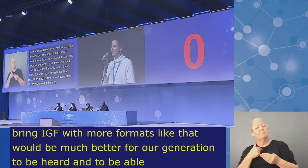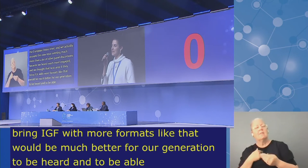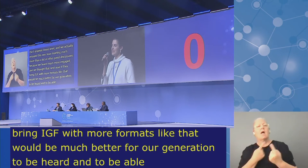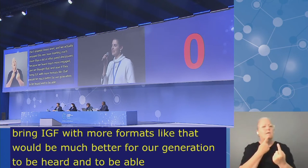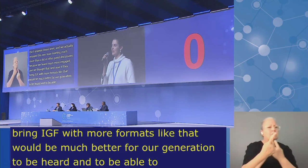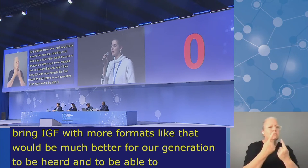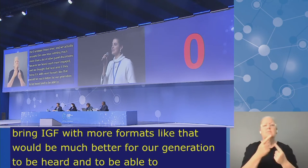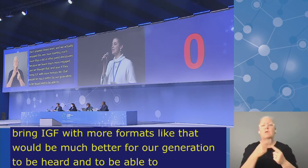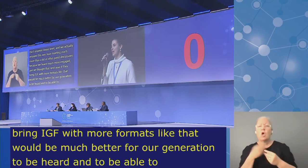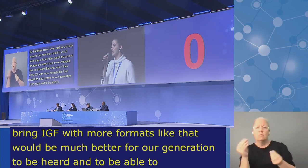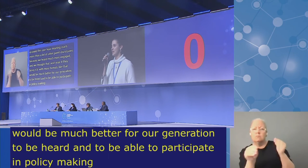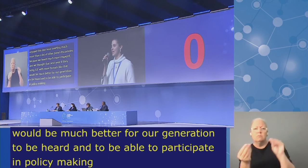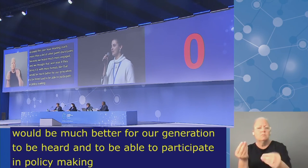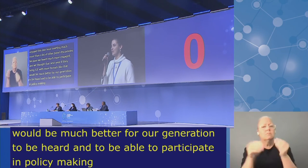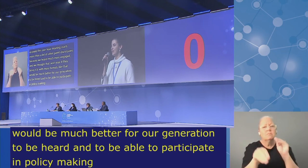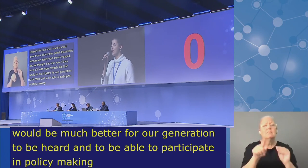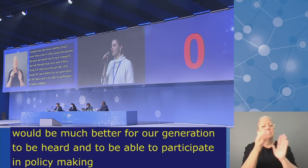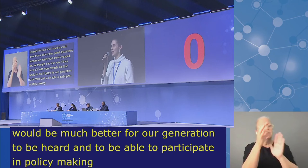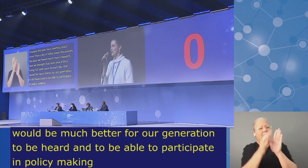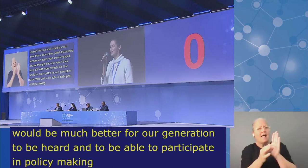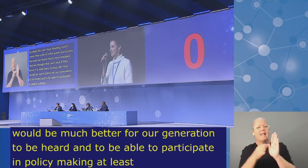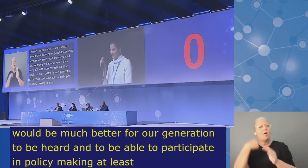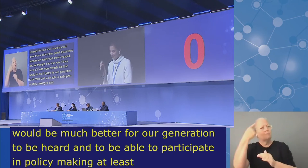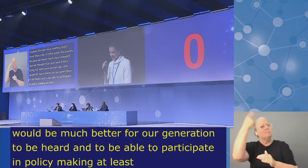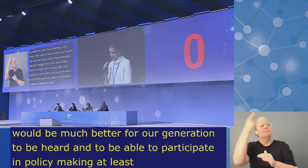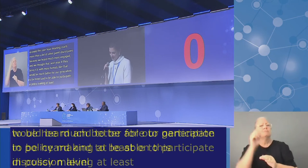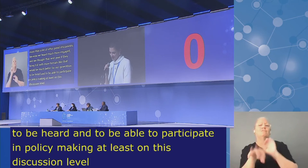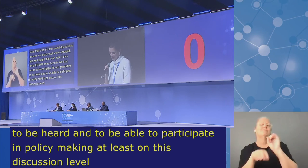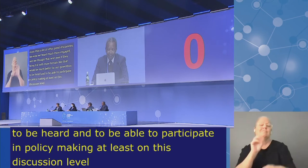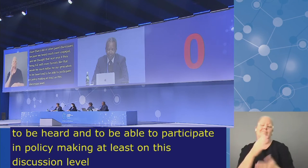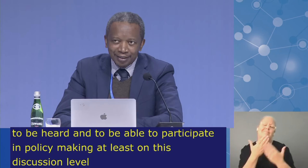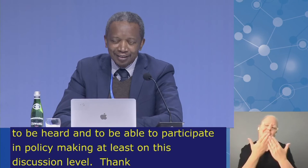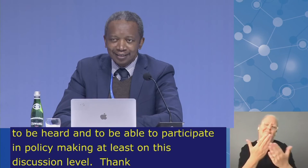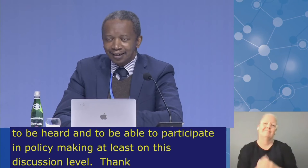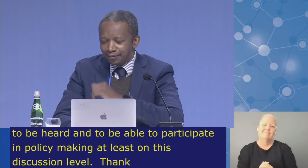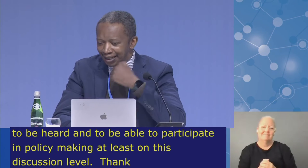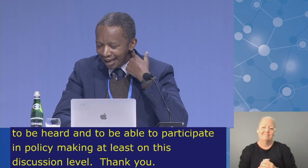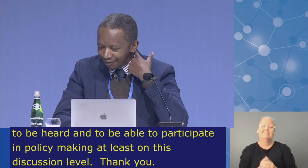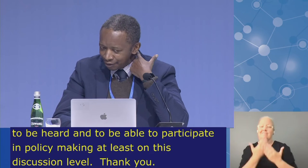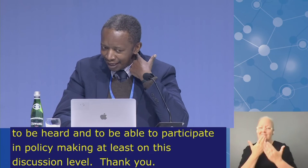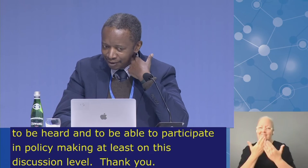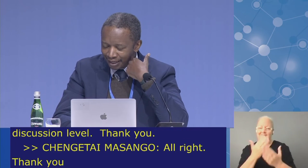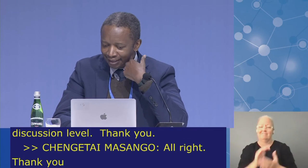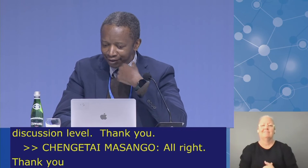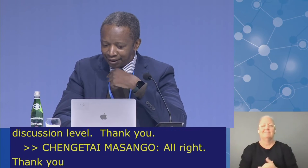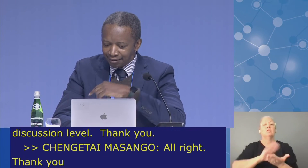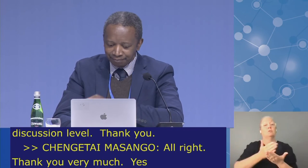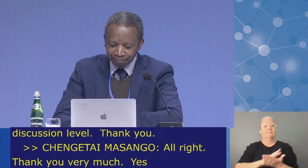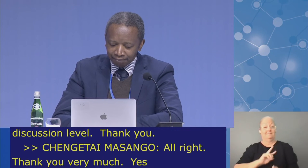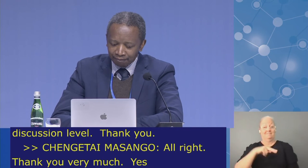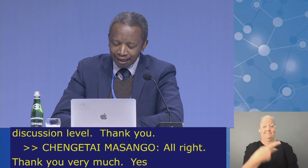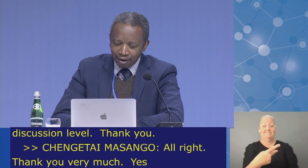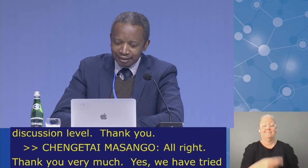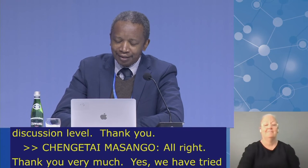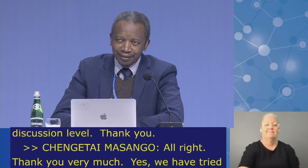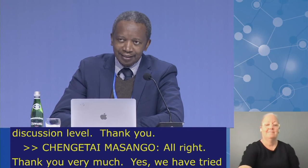más encuentros de este tipo. Esto sería muy bueno para la generación joven, los encuentros en que pudiéramos hablar y entrar